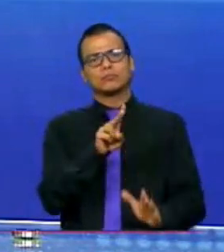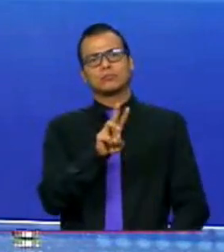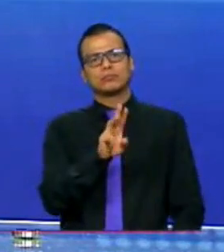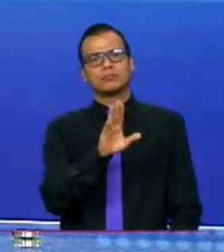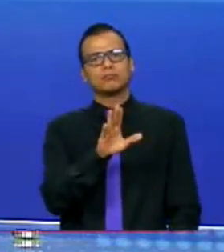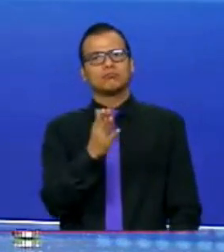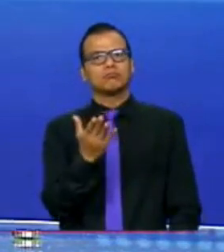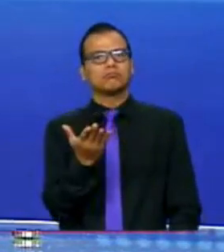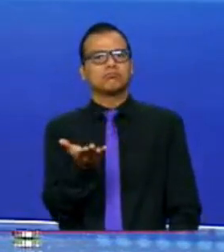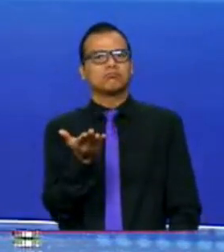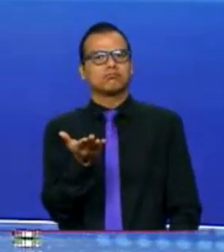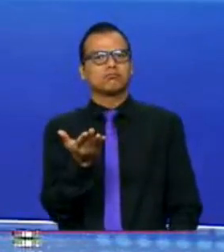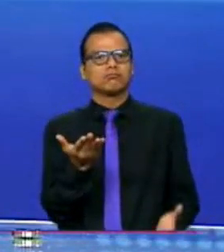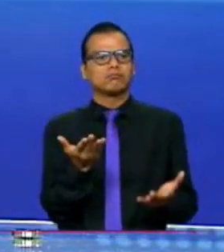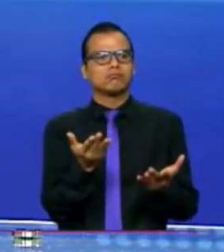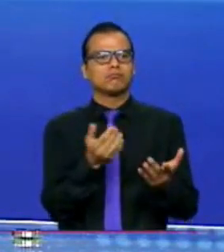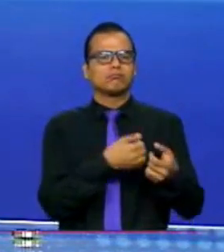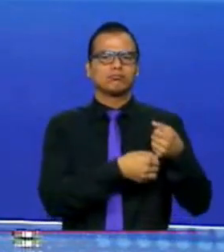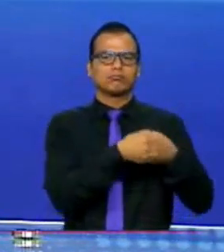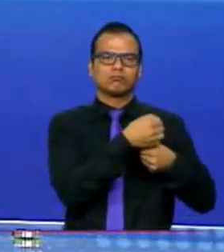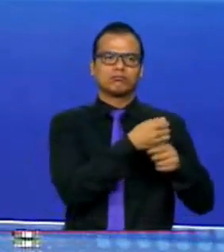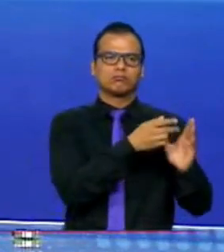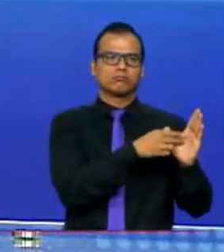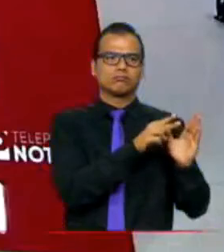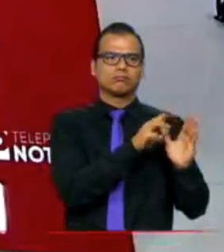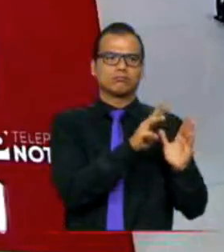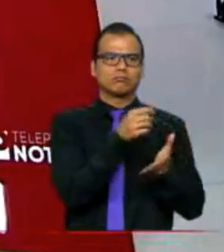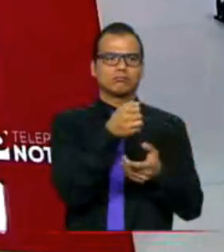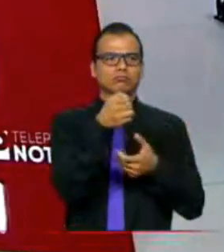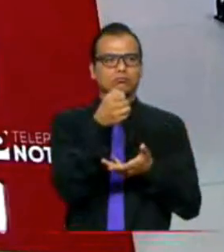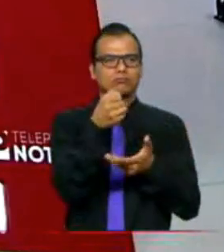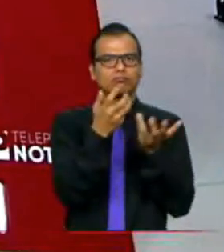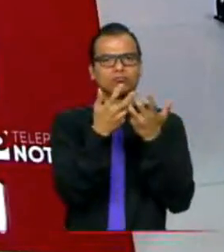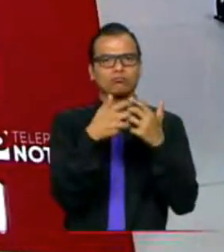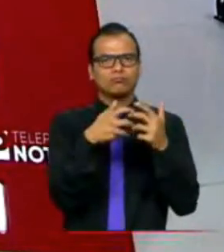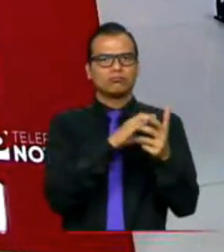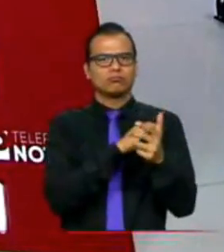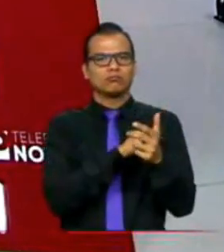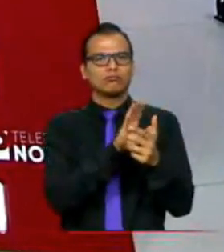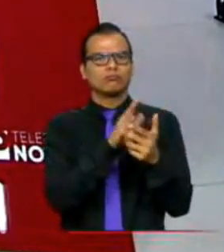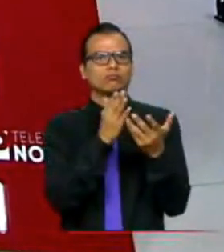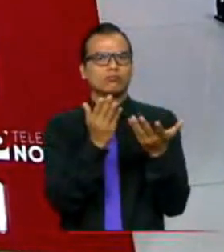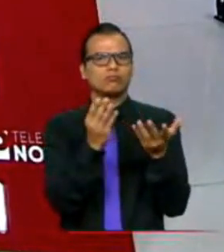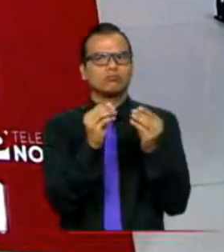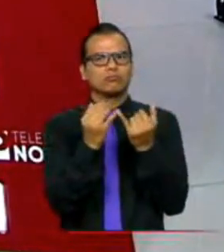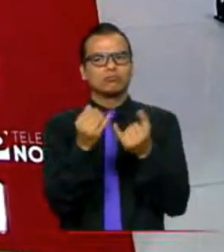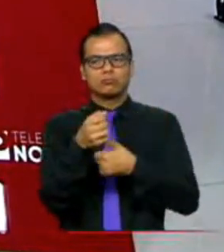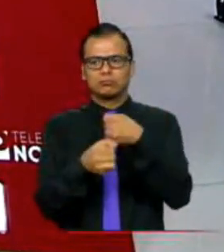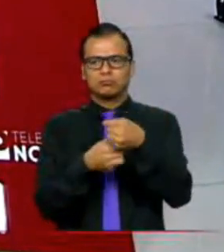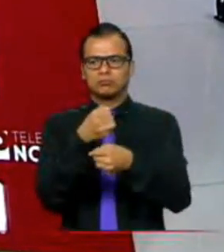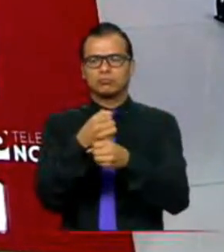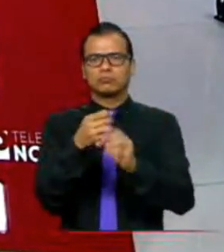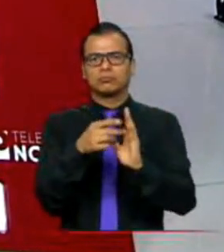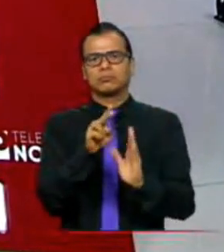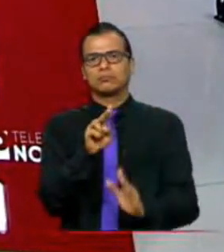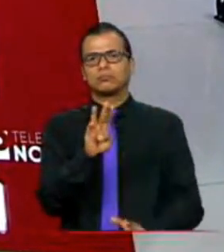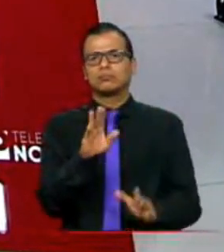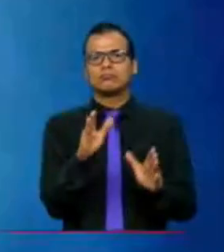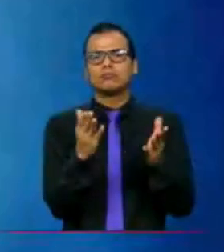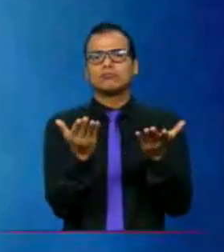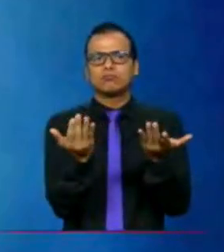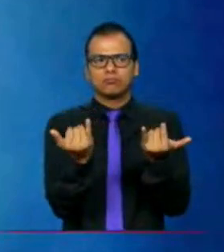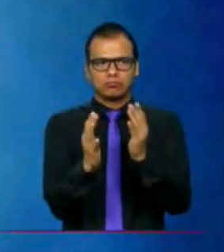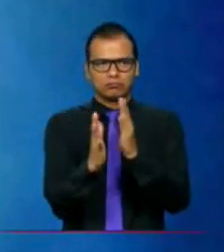se proyectan para este 2024 o lo que falta? Bueno, listo, entonces arranquemos. Digamos que en cierre de